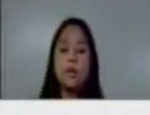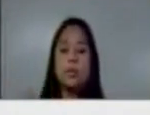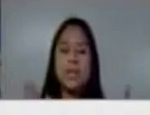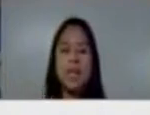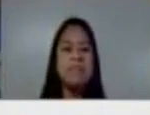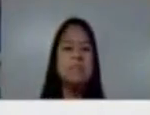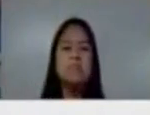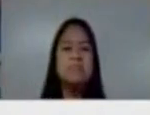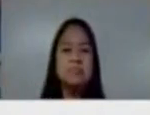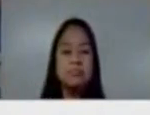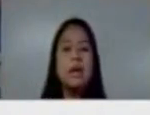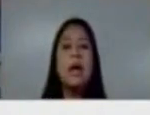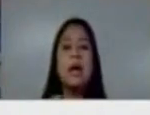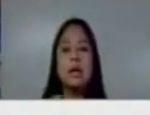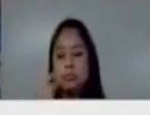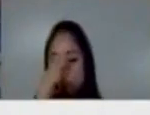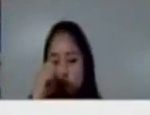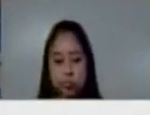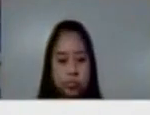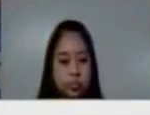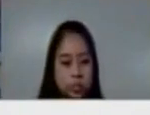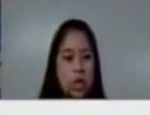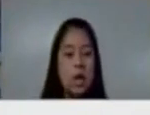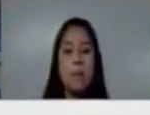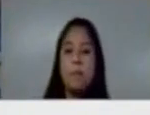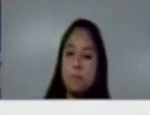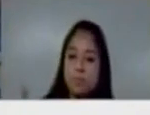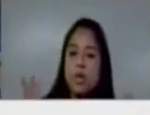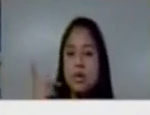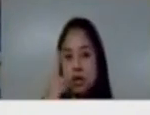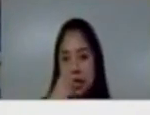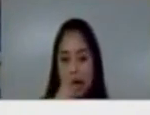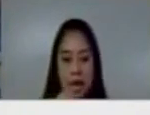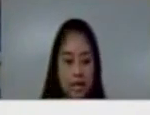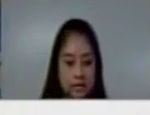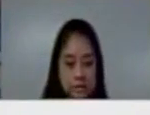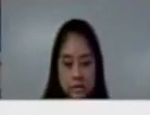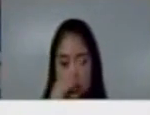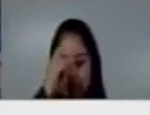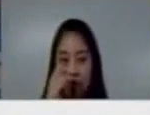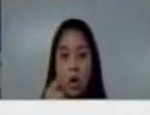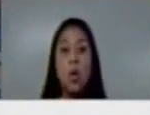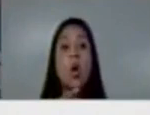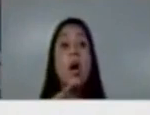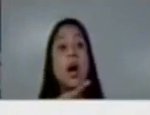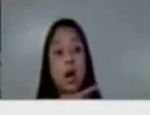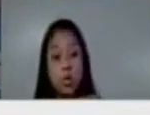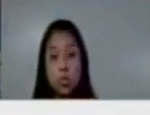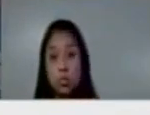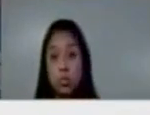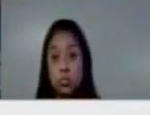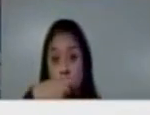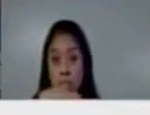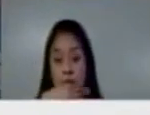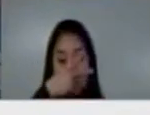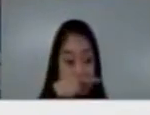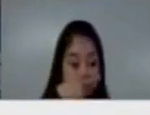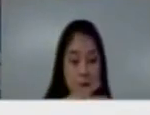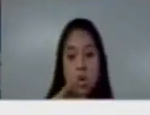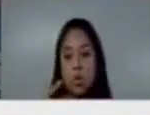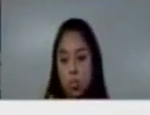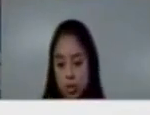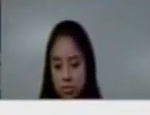fronteriza que le permitiera a las personas de ambos países poder generar fuentes de